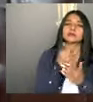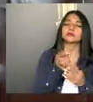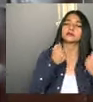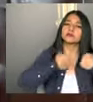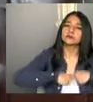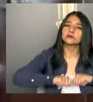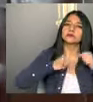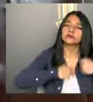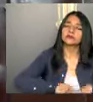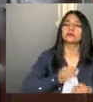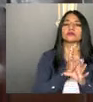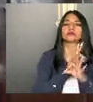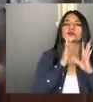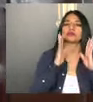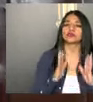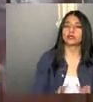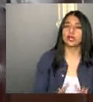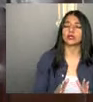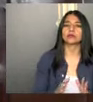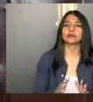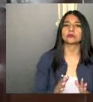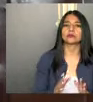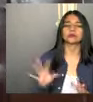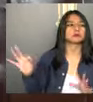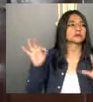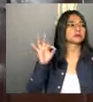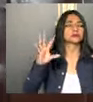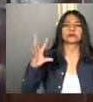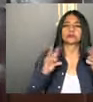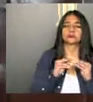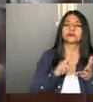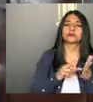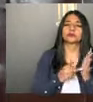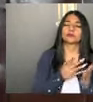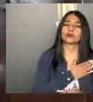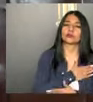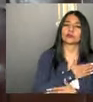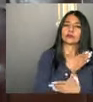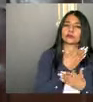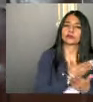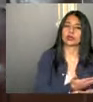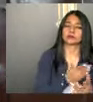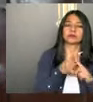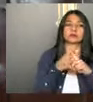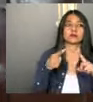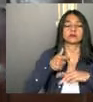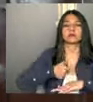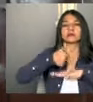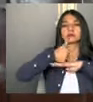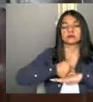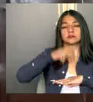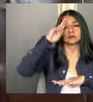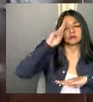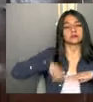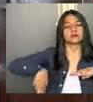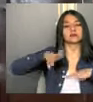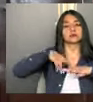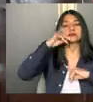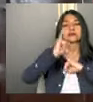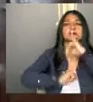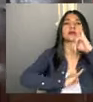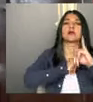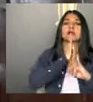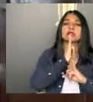los funcionarios, de los trabajadores, una credibilidad. Hay varios organismos nacionales e internacionales que nos